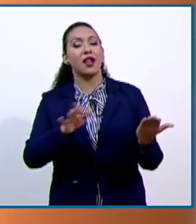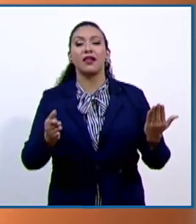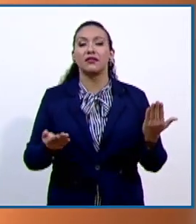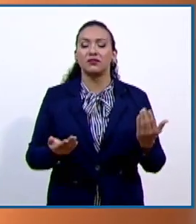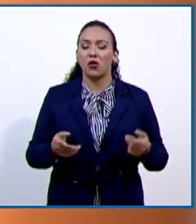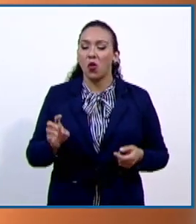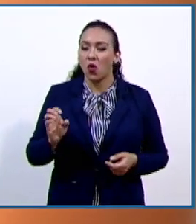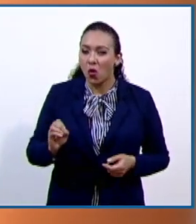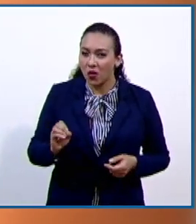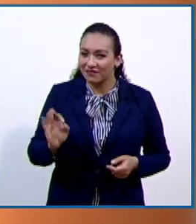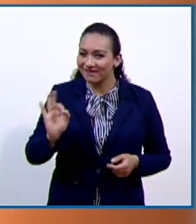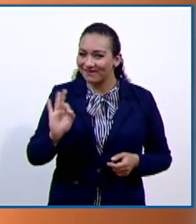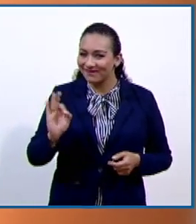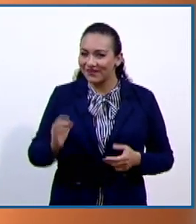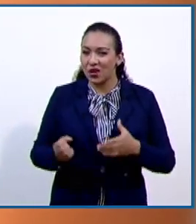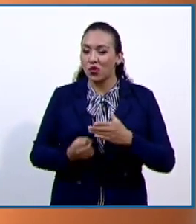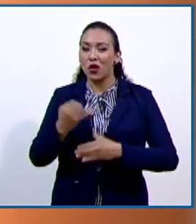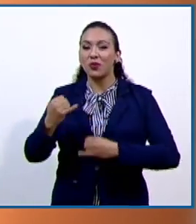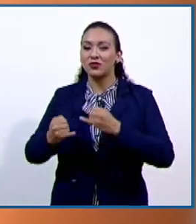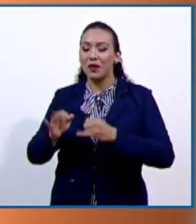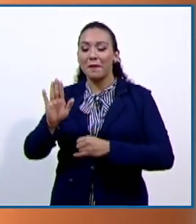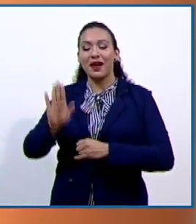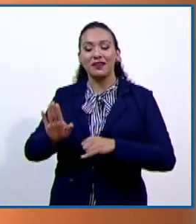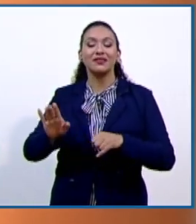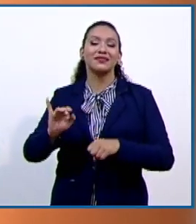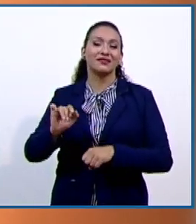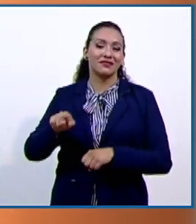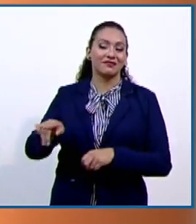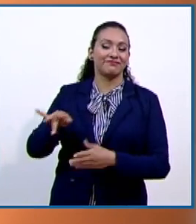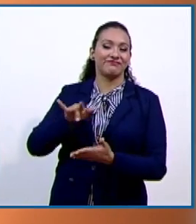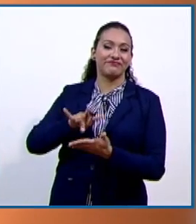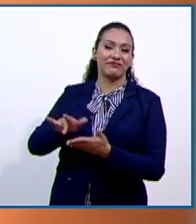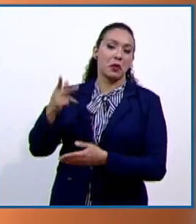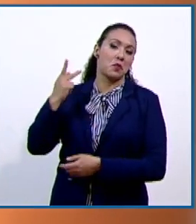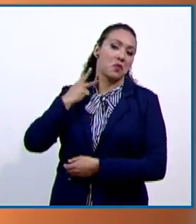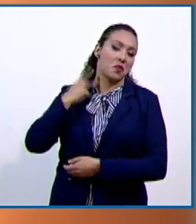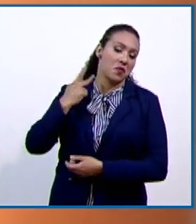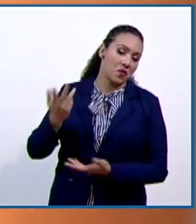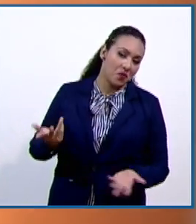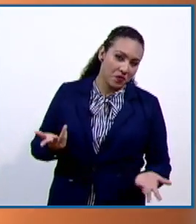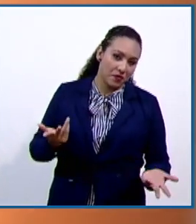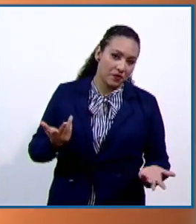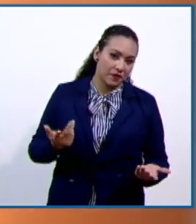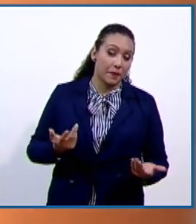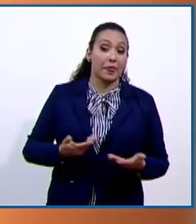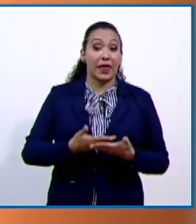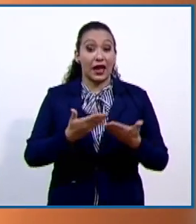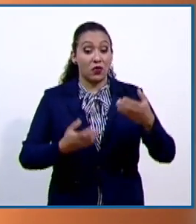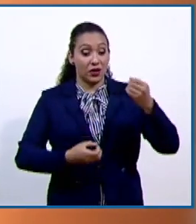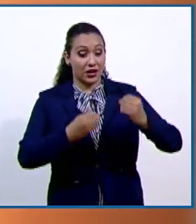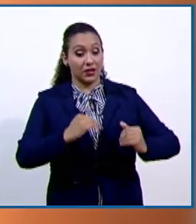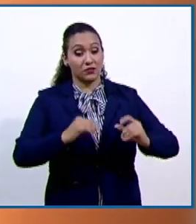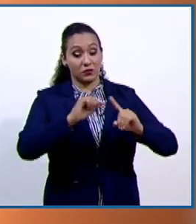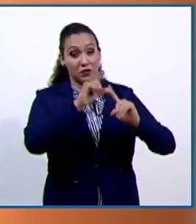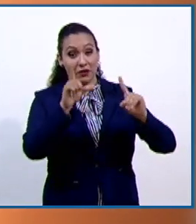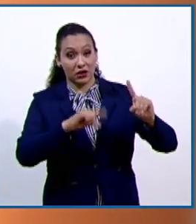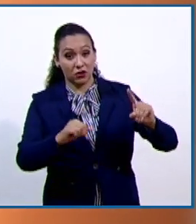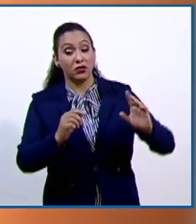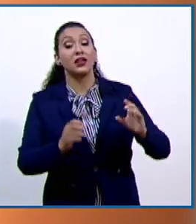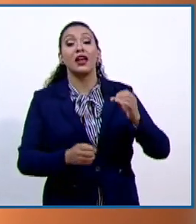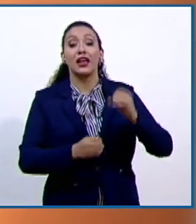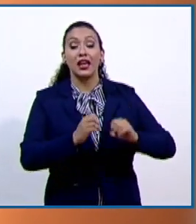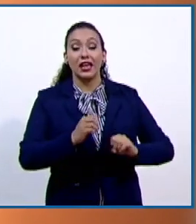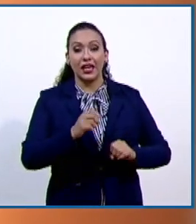están determinados al menos los cargos más interesantes de esta elección, que es la Suprema Corte y el Tribunal de Disciplina y